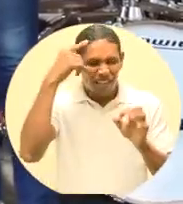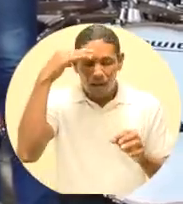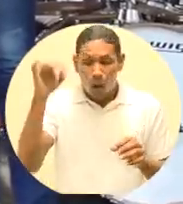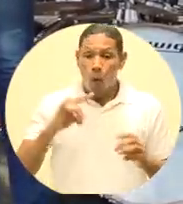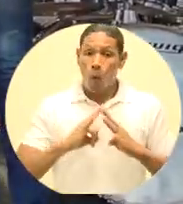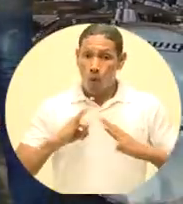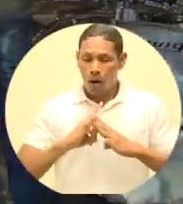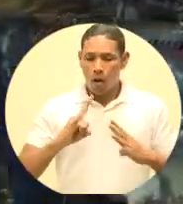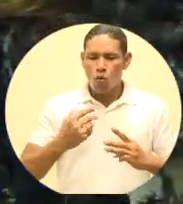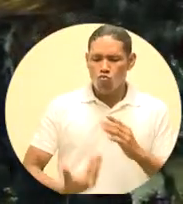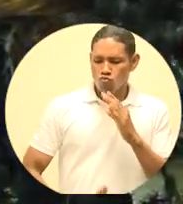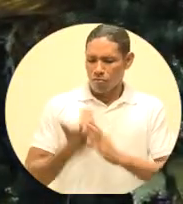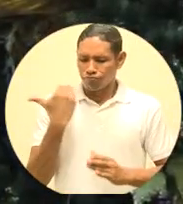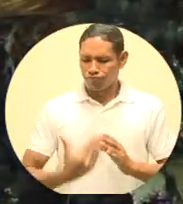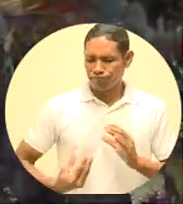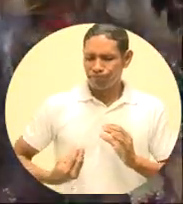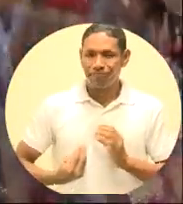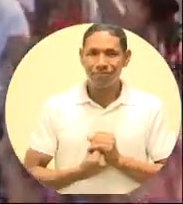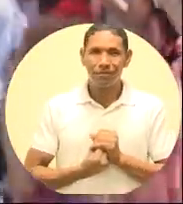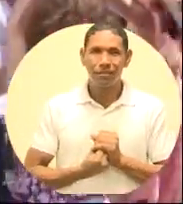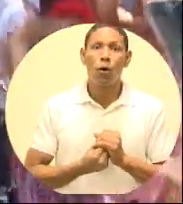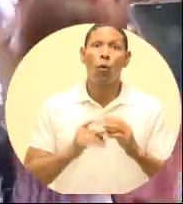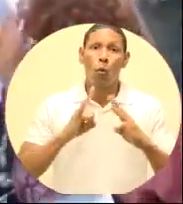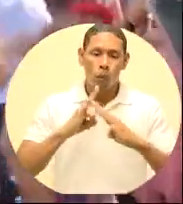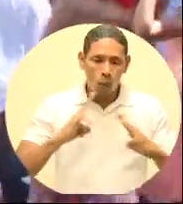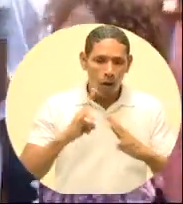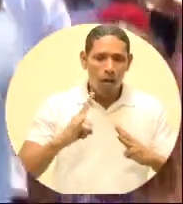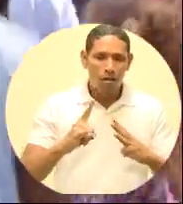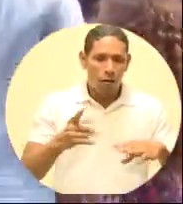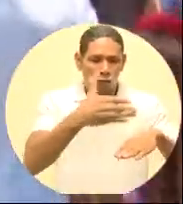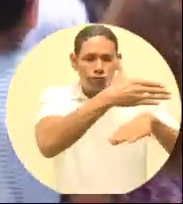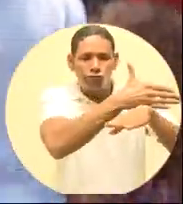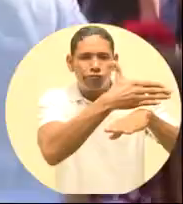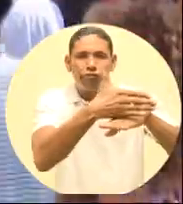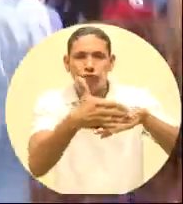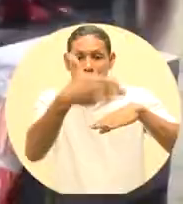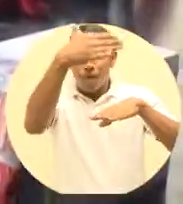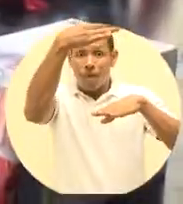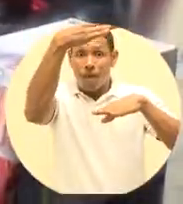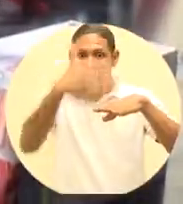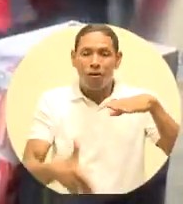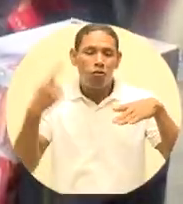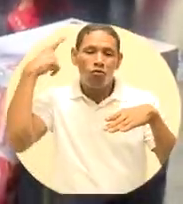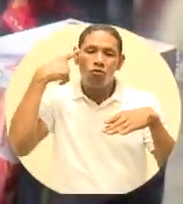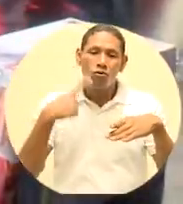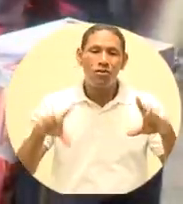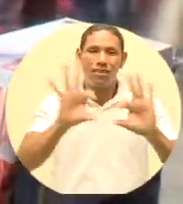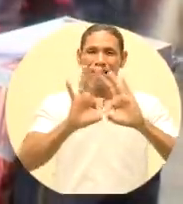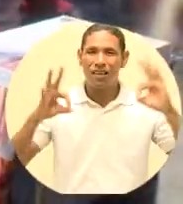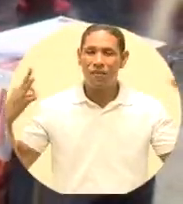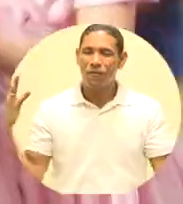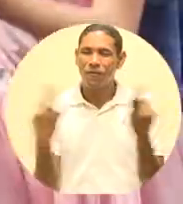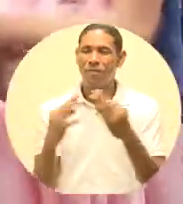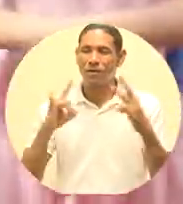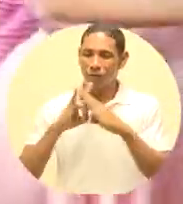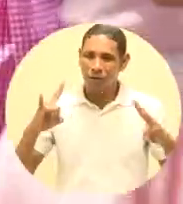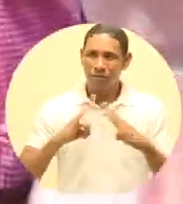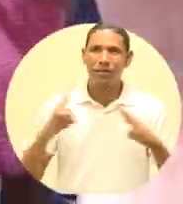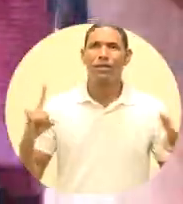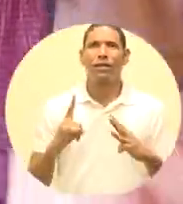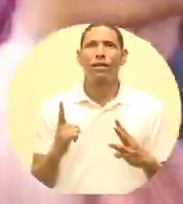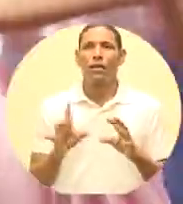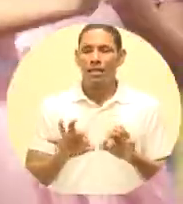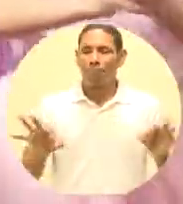Brindando valor a su lema de una universidad más incluyente e innovadora, la Universidad del Magdalena celebró junto a sus miembros el Día de la Familia